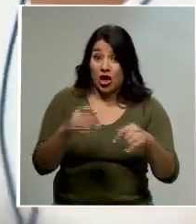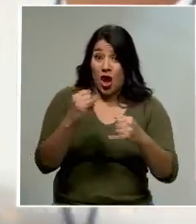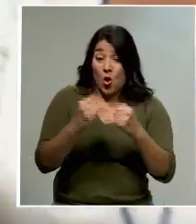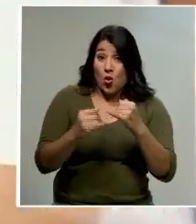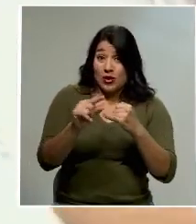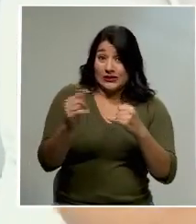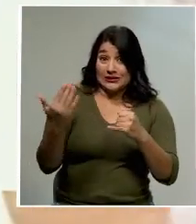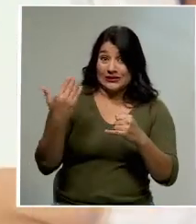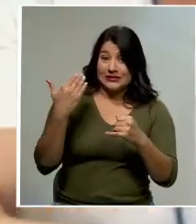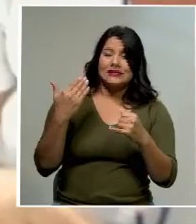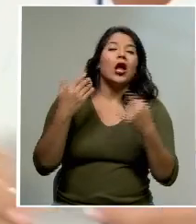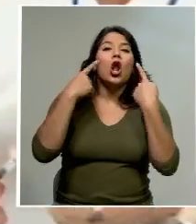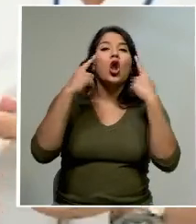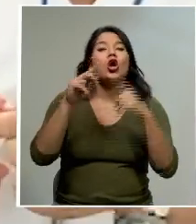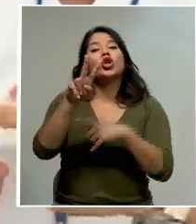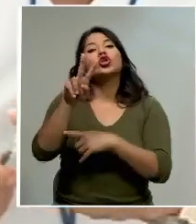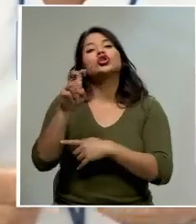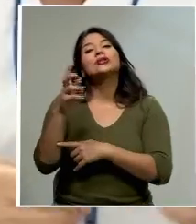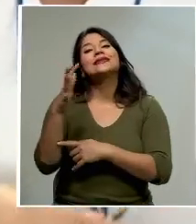aplicó